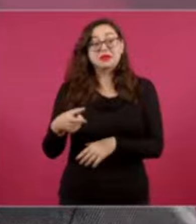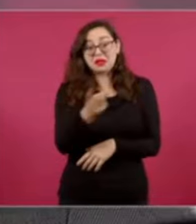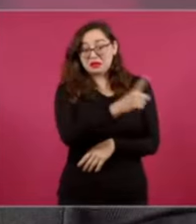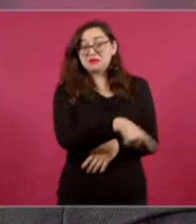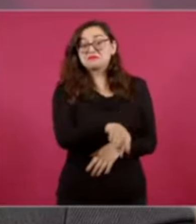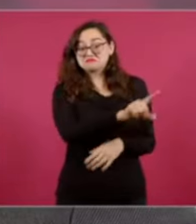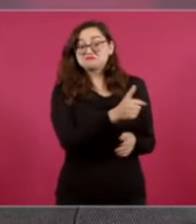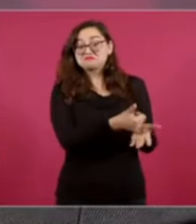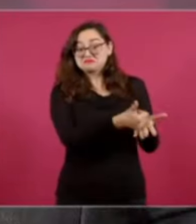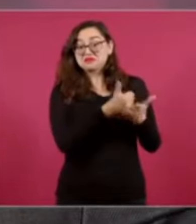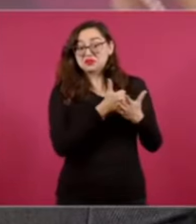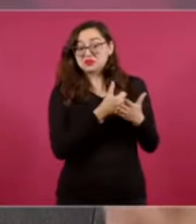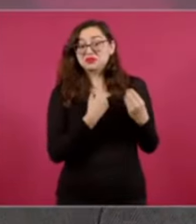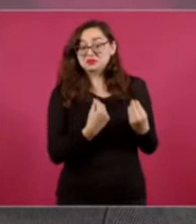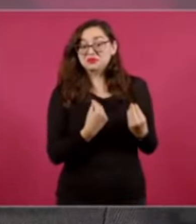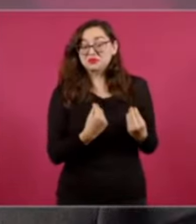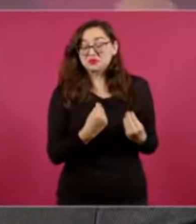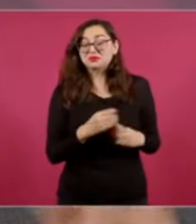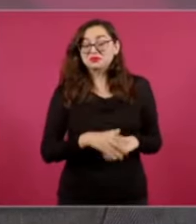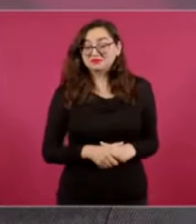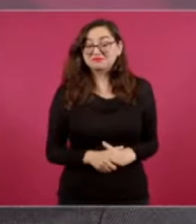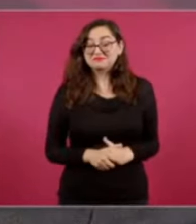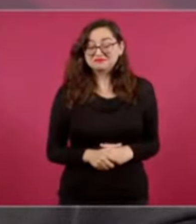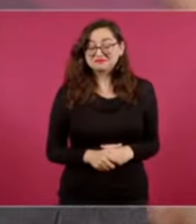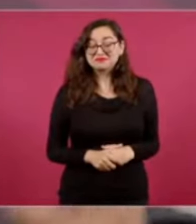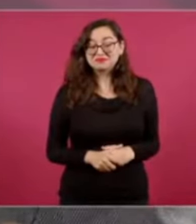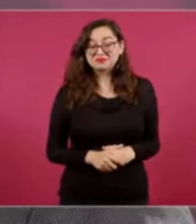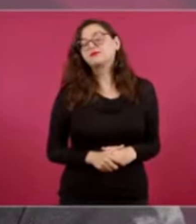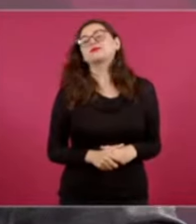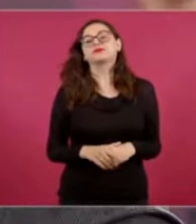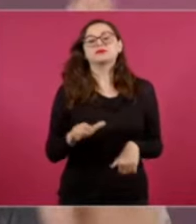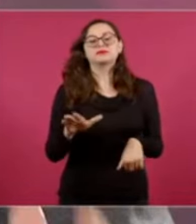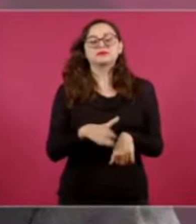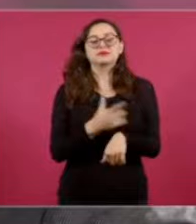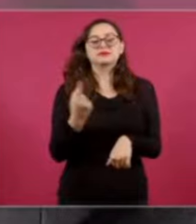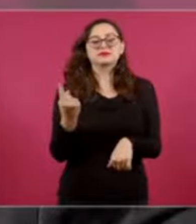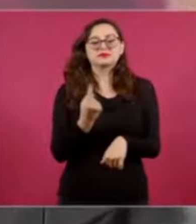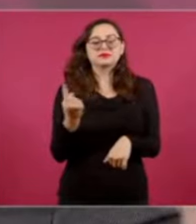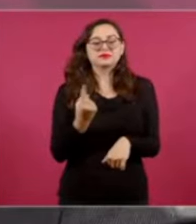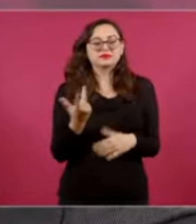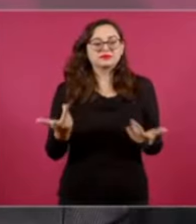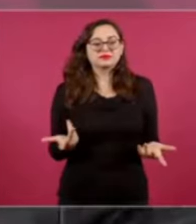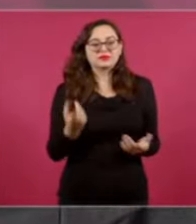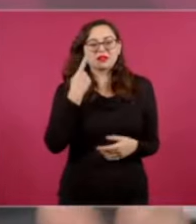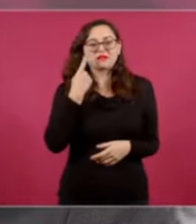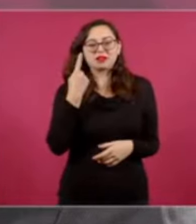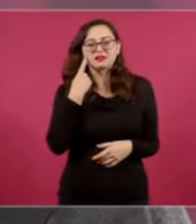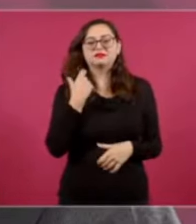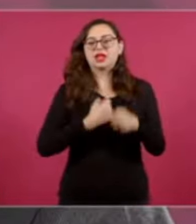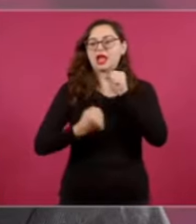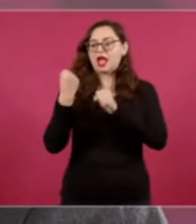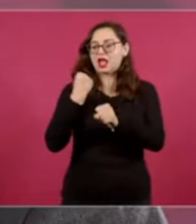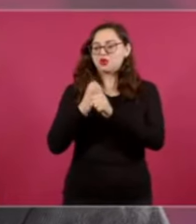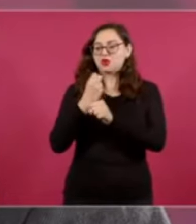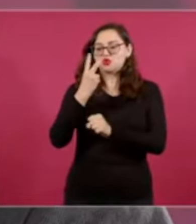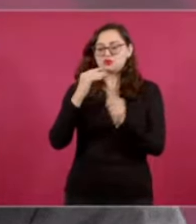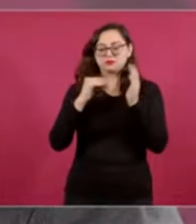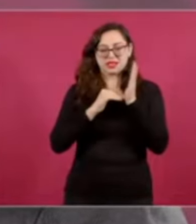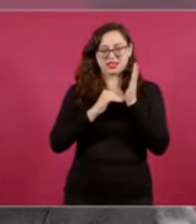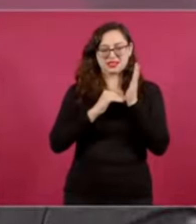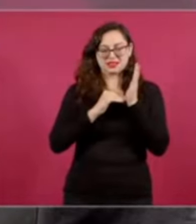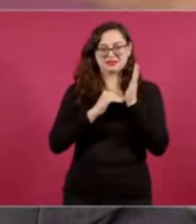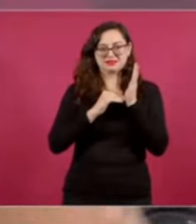después de un movimiento en el que había la ilusión de millones de mexicanos